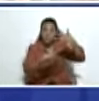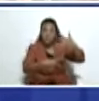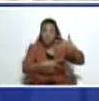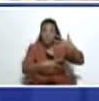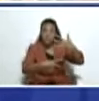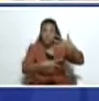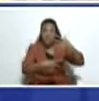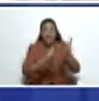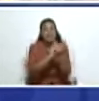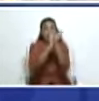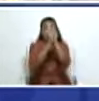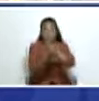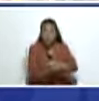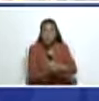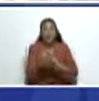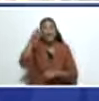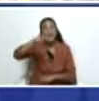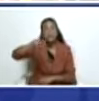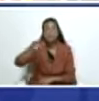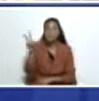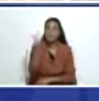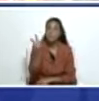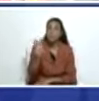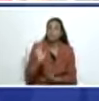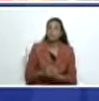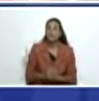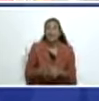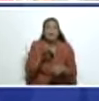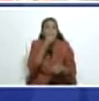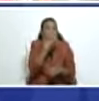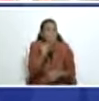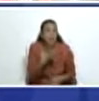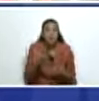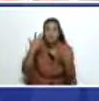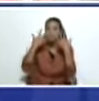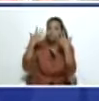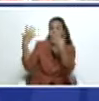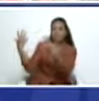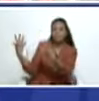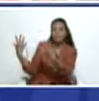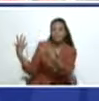las siete transformaciones que Venezuela necesita. ¡Qué hermosa imagen se ve!